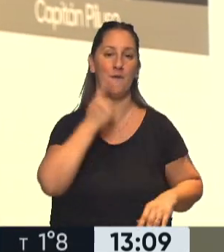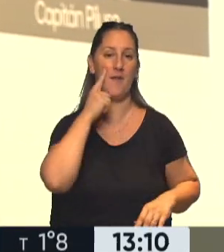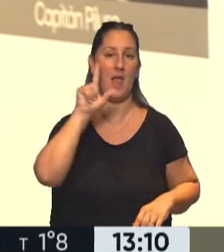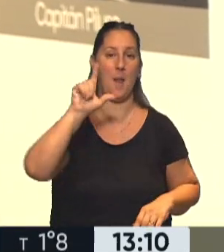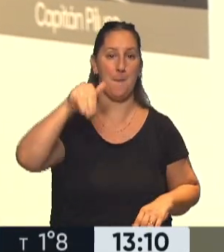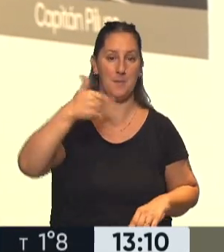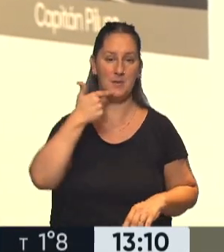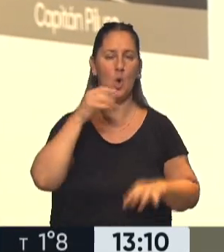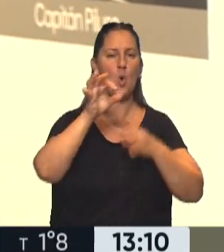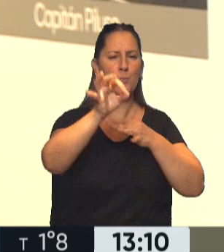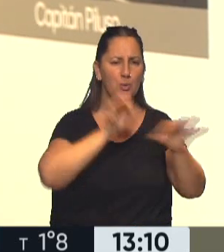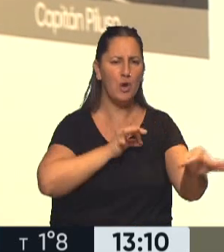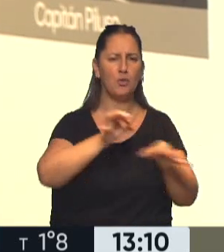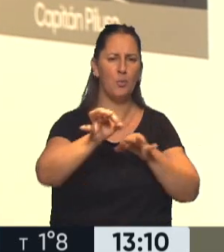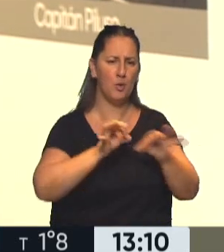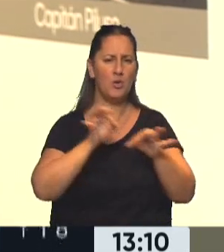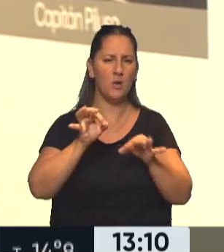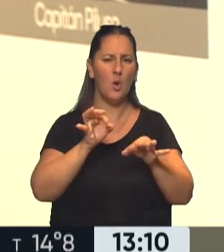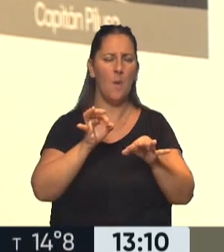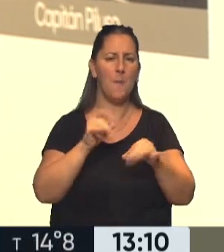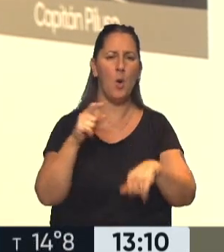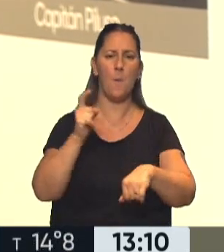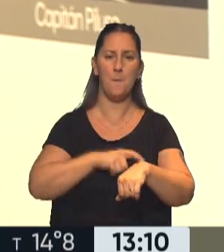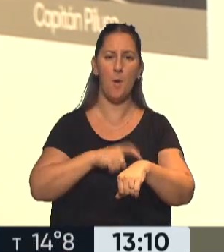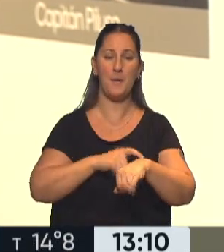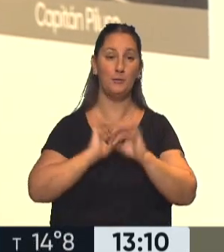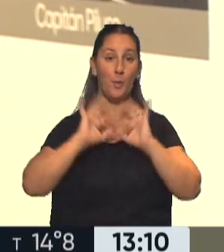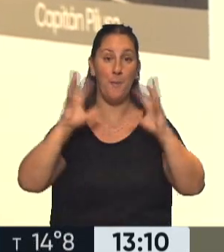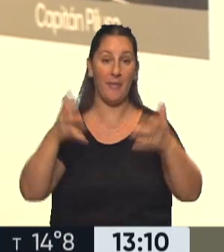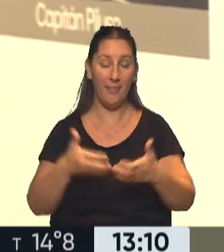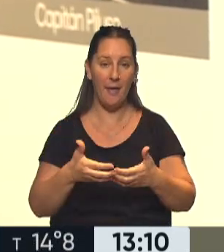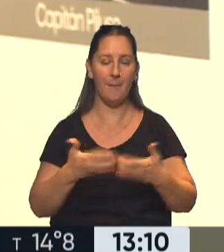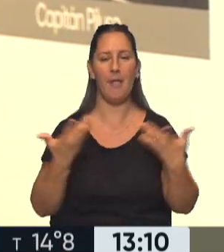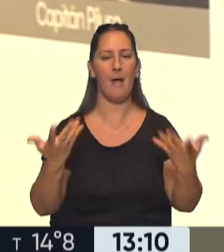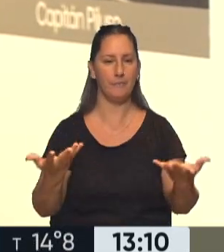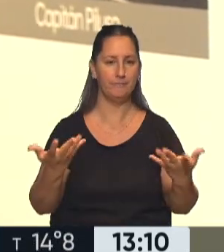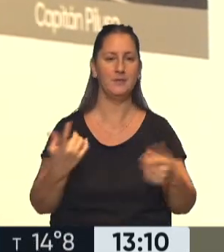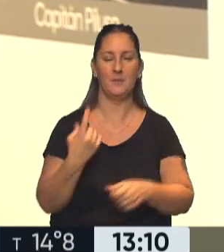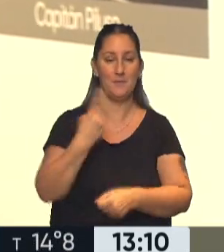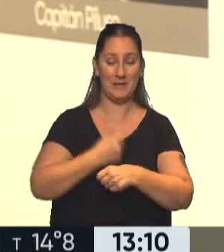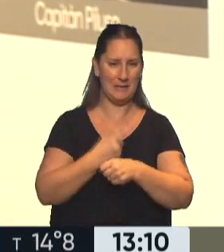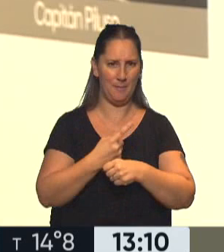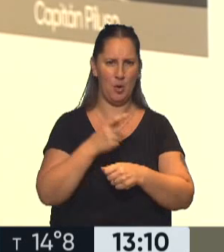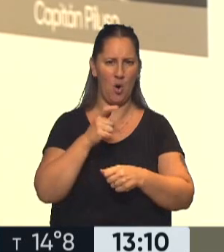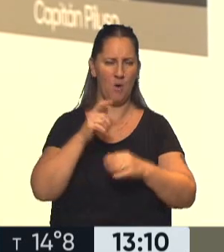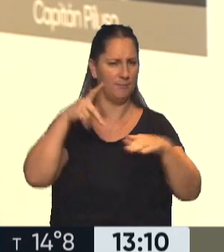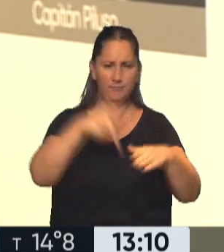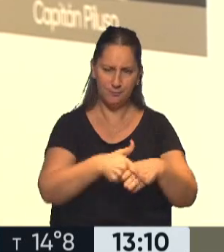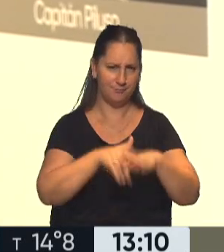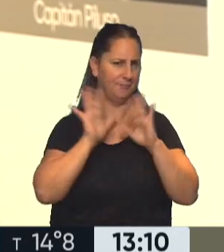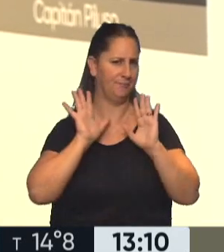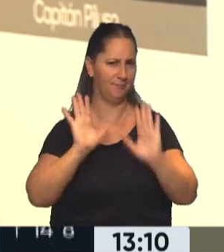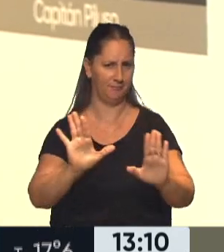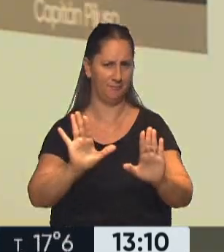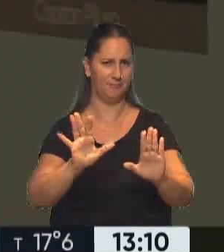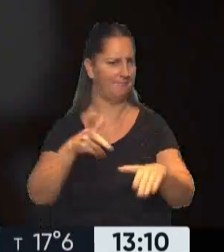estábamos con varios proyectos en paralelo, pero cuando cae la pandemia, evidentemente al principio muchos se detuvieron, tuvieron que